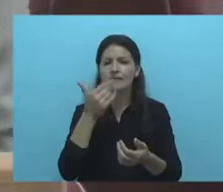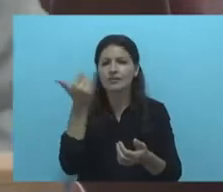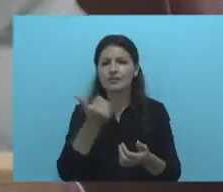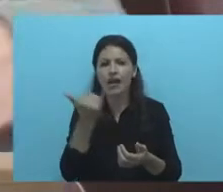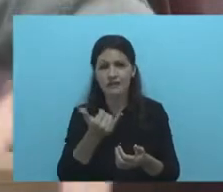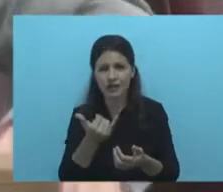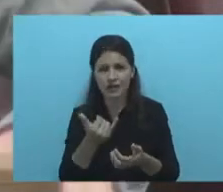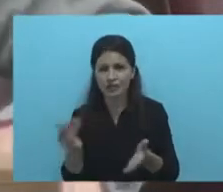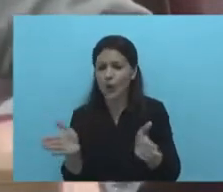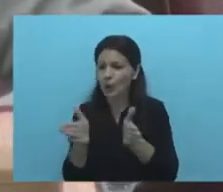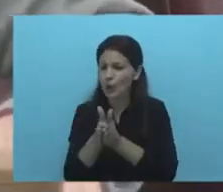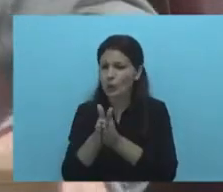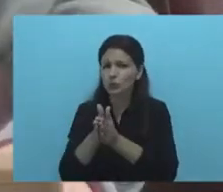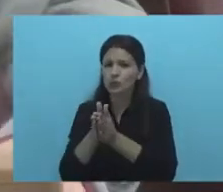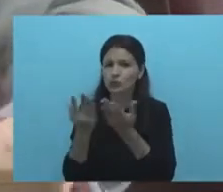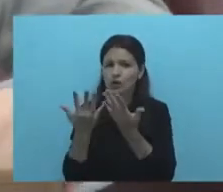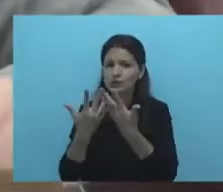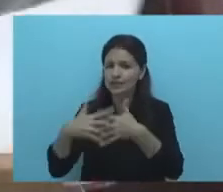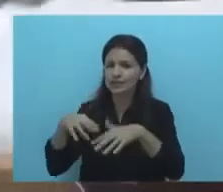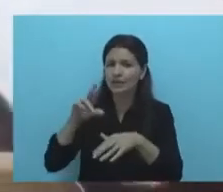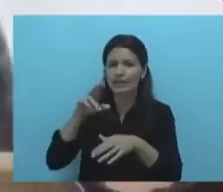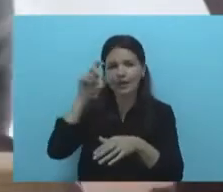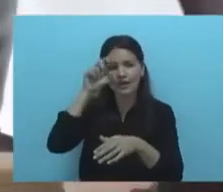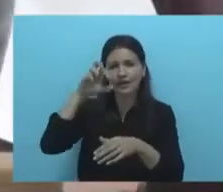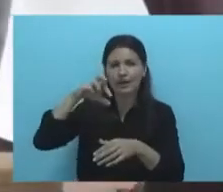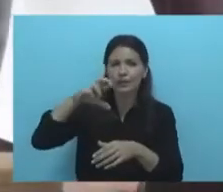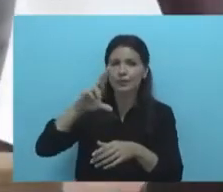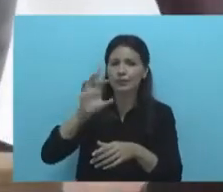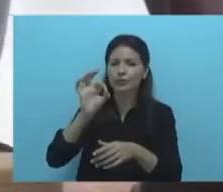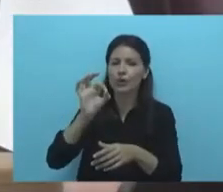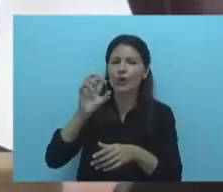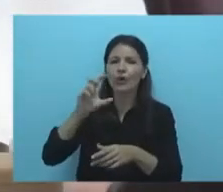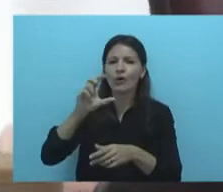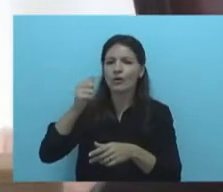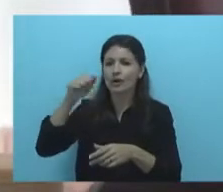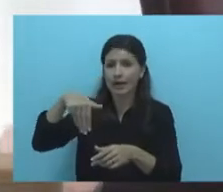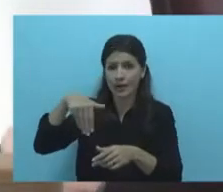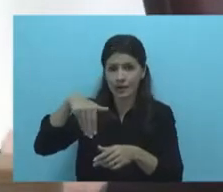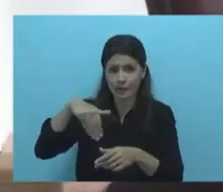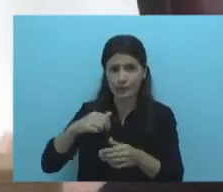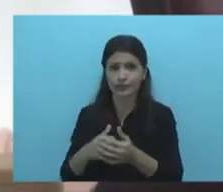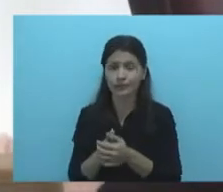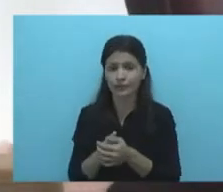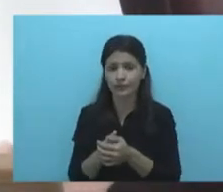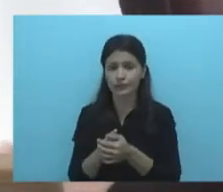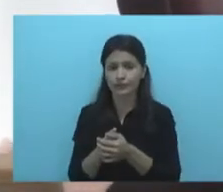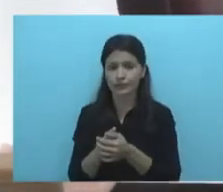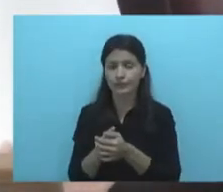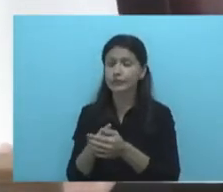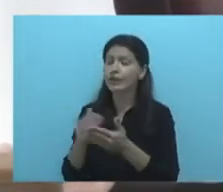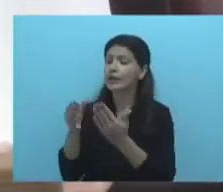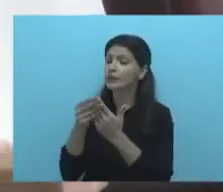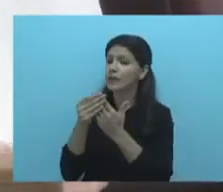ReproCam, que también fue un hecho muy importante porque la resolución del Ministerio de Salud